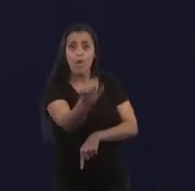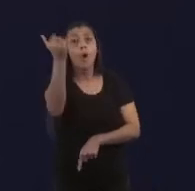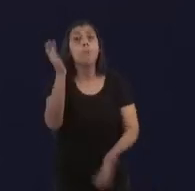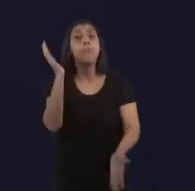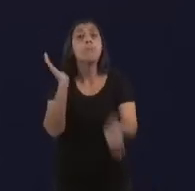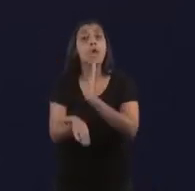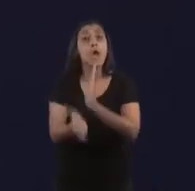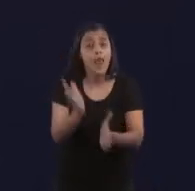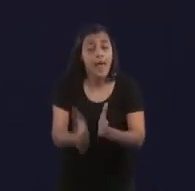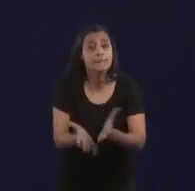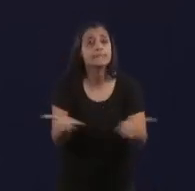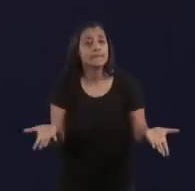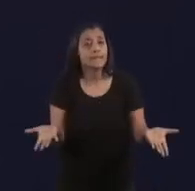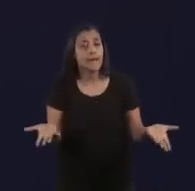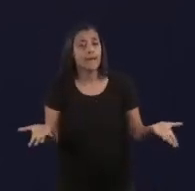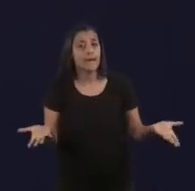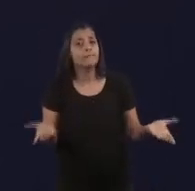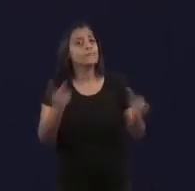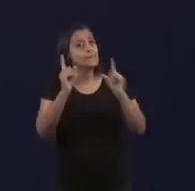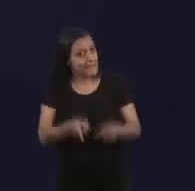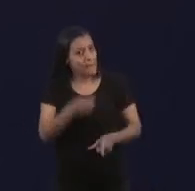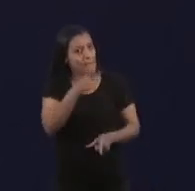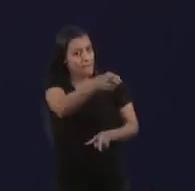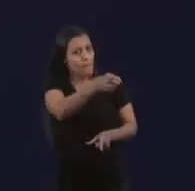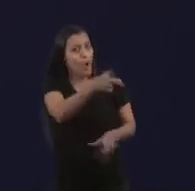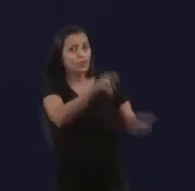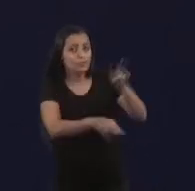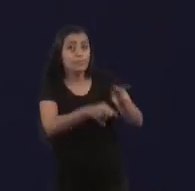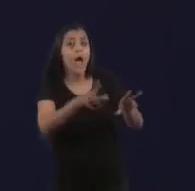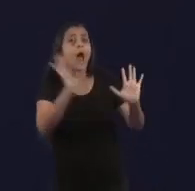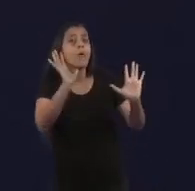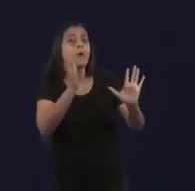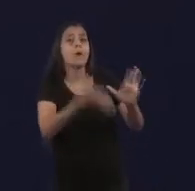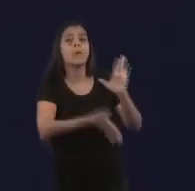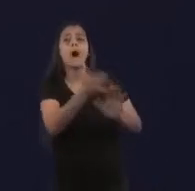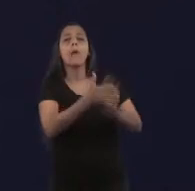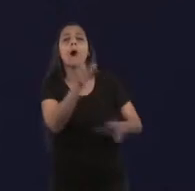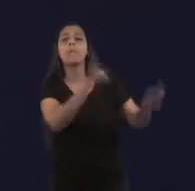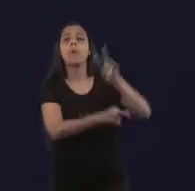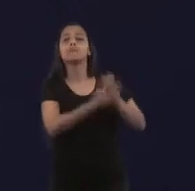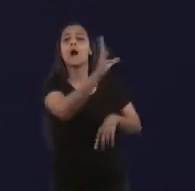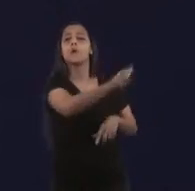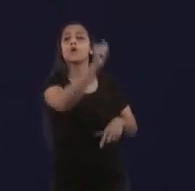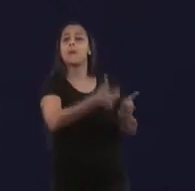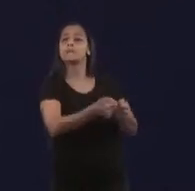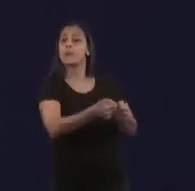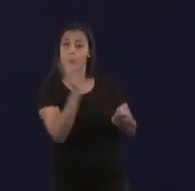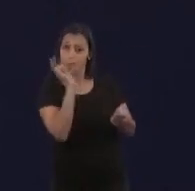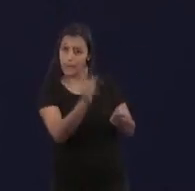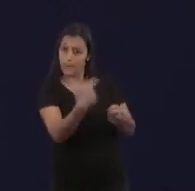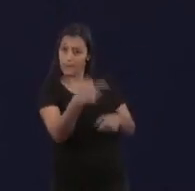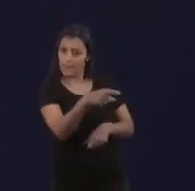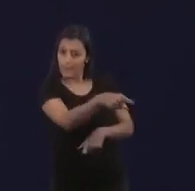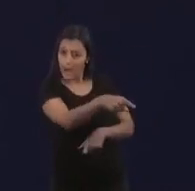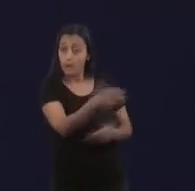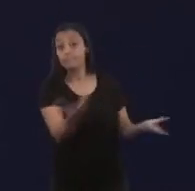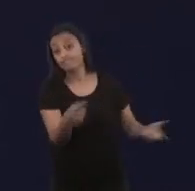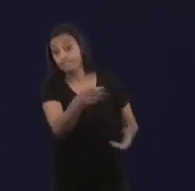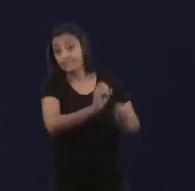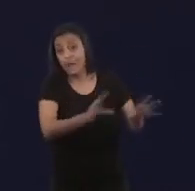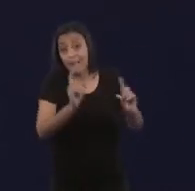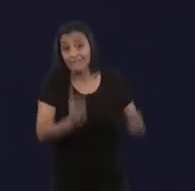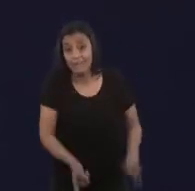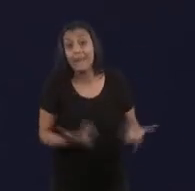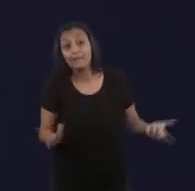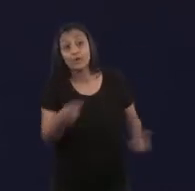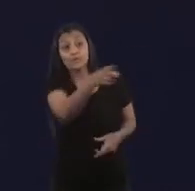agredido, e incluso creo que intentaron robarte el celular, al menos eso parece en el video, es desagradable y lo que tendrías